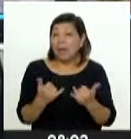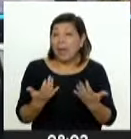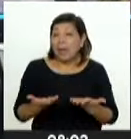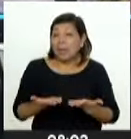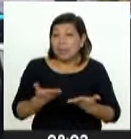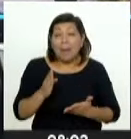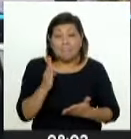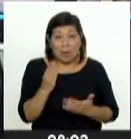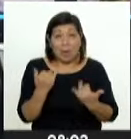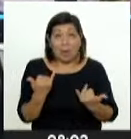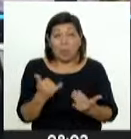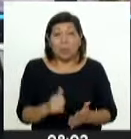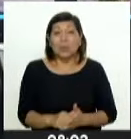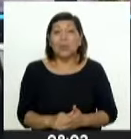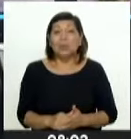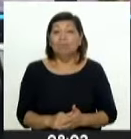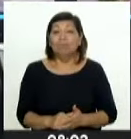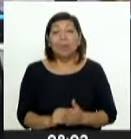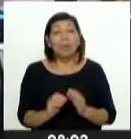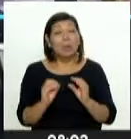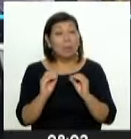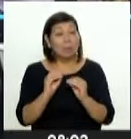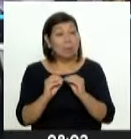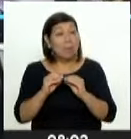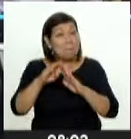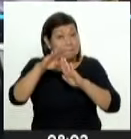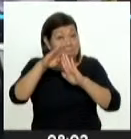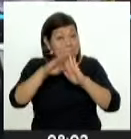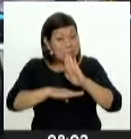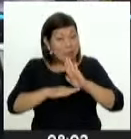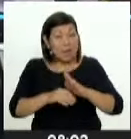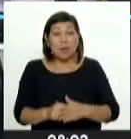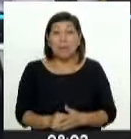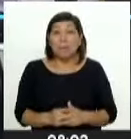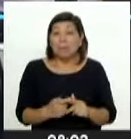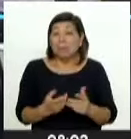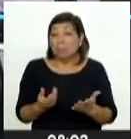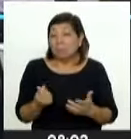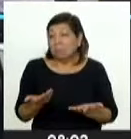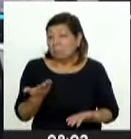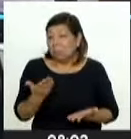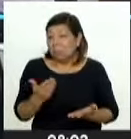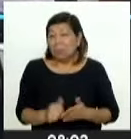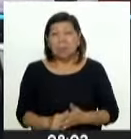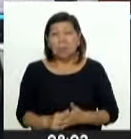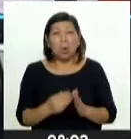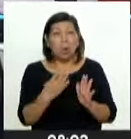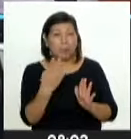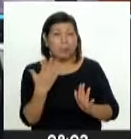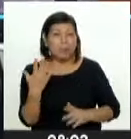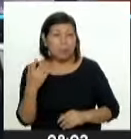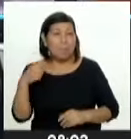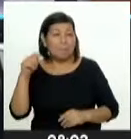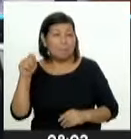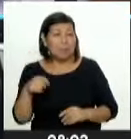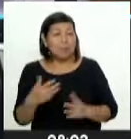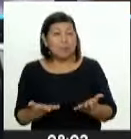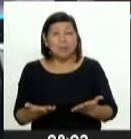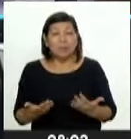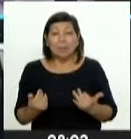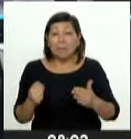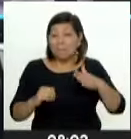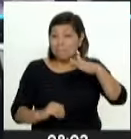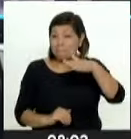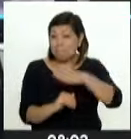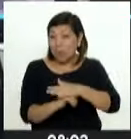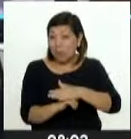los bancos ahora es mantenerse por debajo de esta tasa máxima, ¿no? Ya te cobran pues exagerando 95%, ¿no? Con este tope de